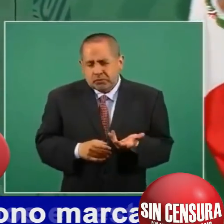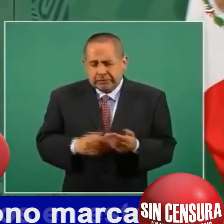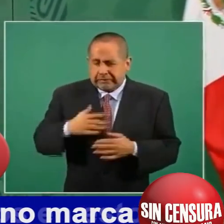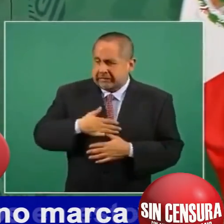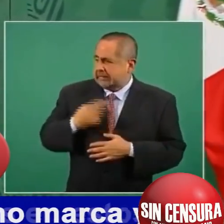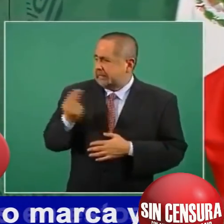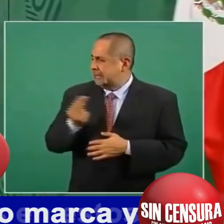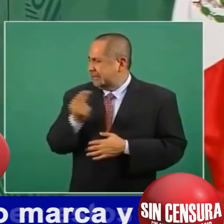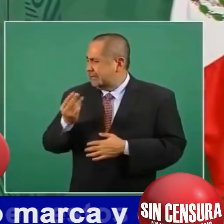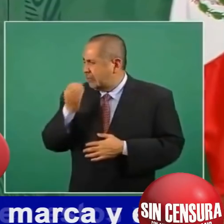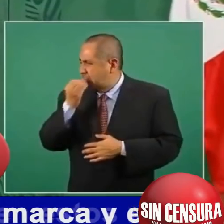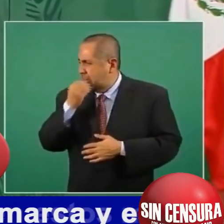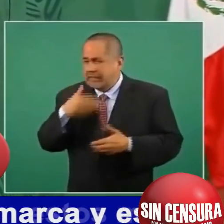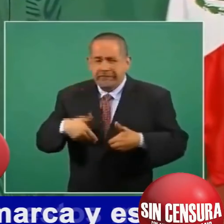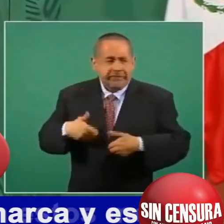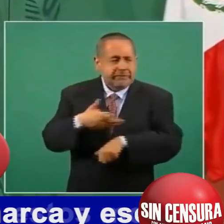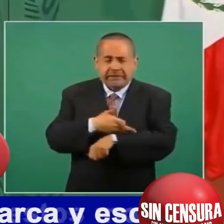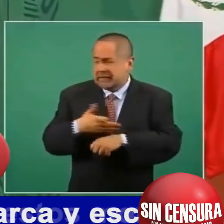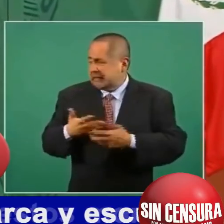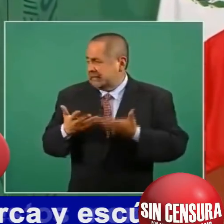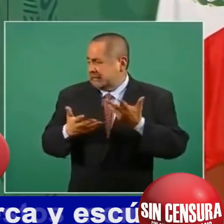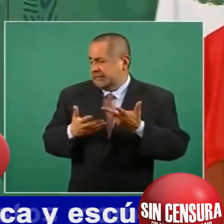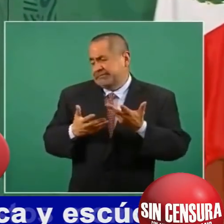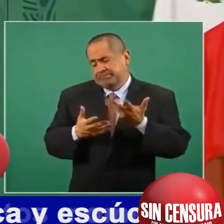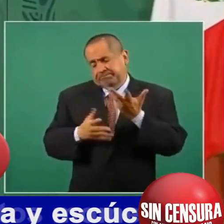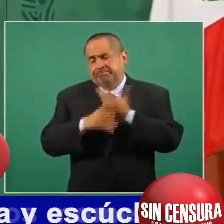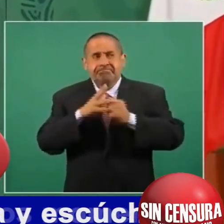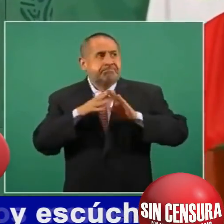buscando trabajo, buscando opciones.